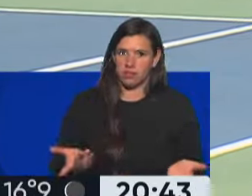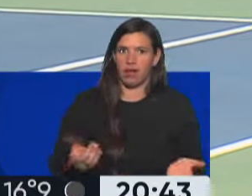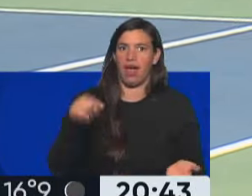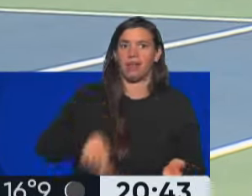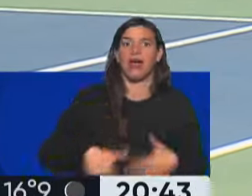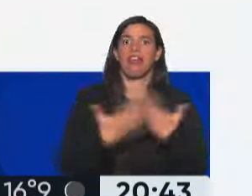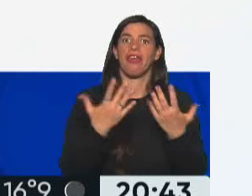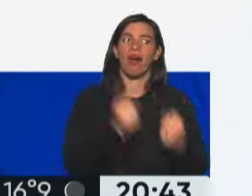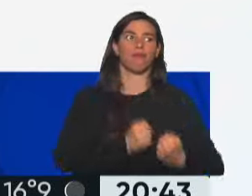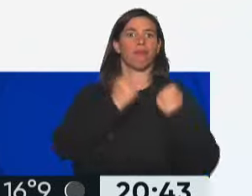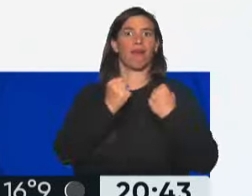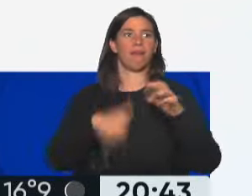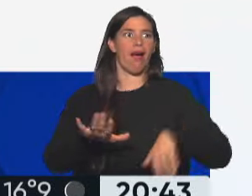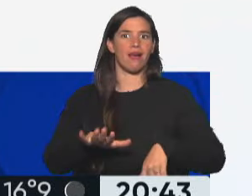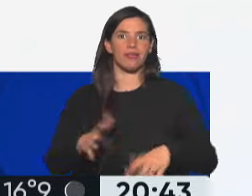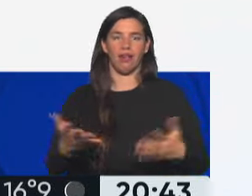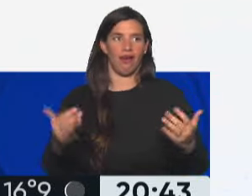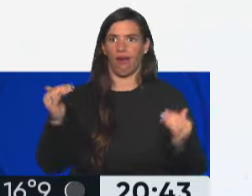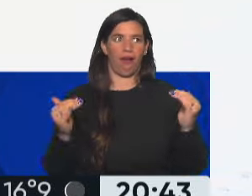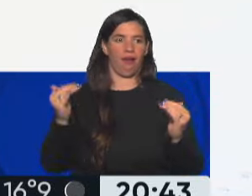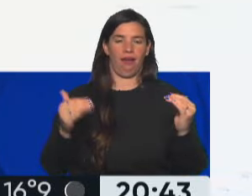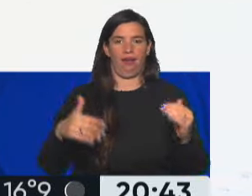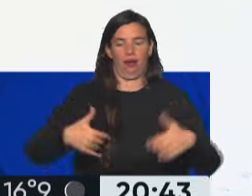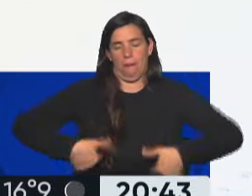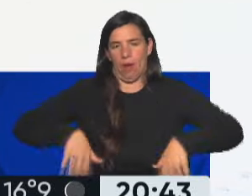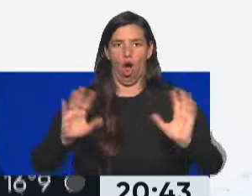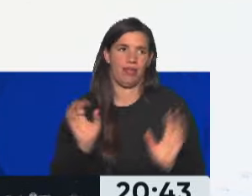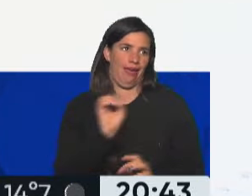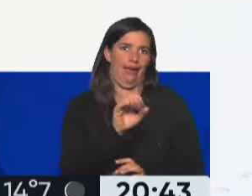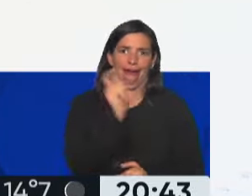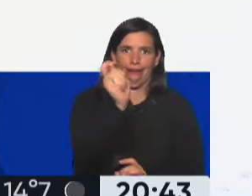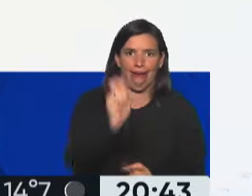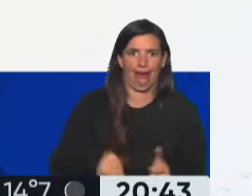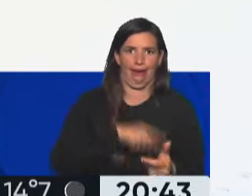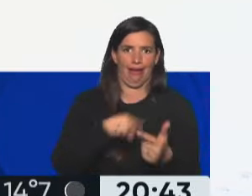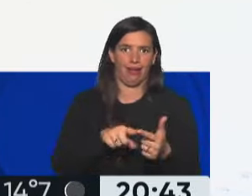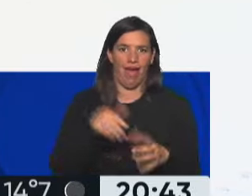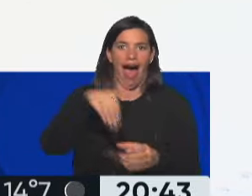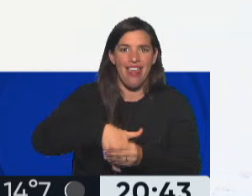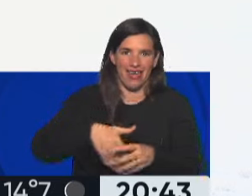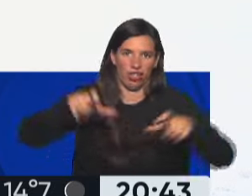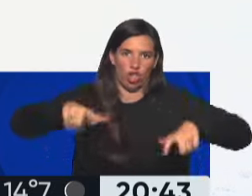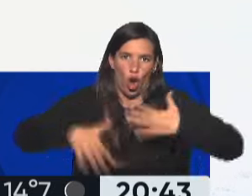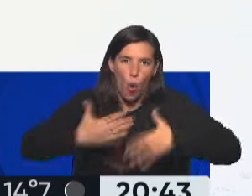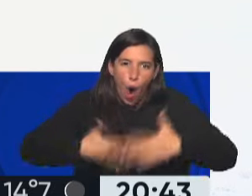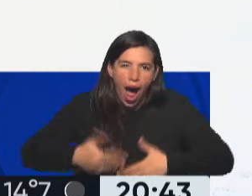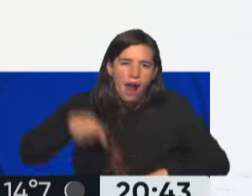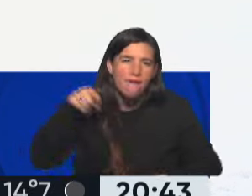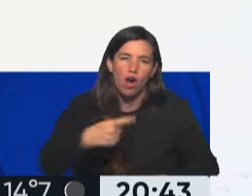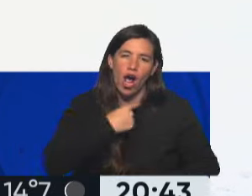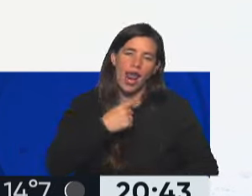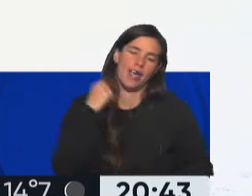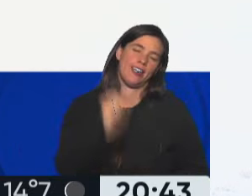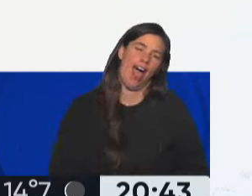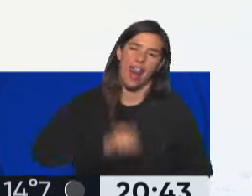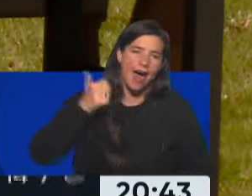otro y ya no importa cómo juegue o quién sea, una vez que estás adentro vas a querer ganar y si tenés la oportunidad lo vas a aprovechar.